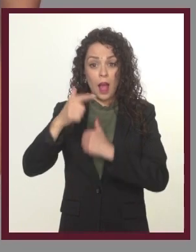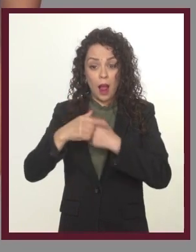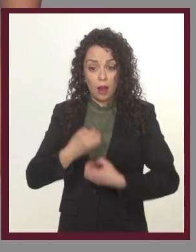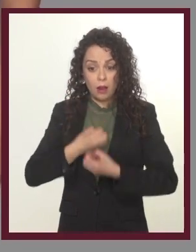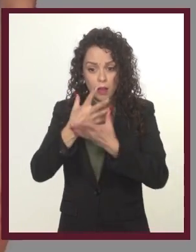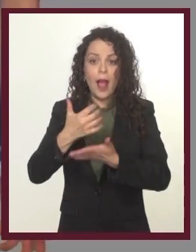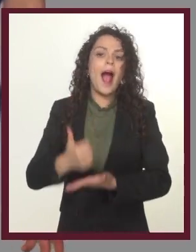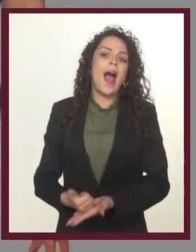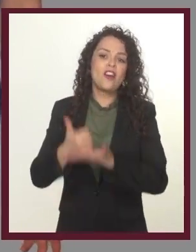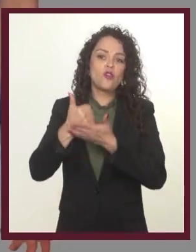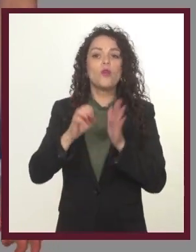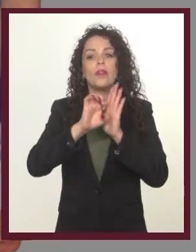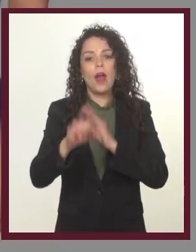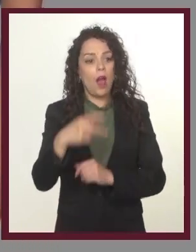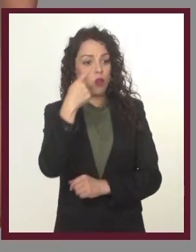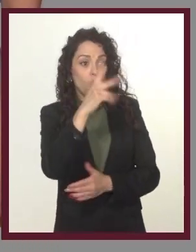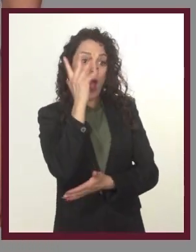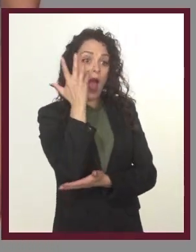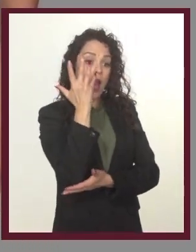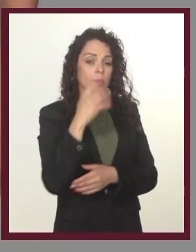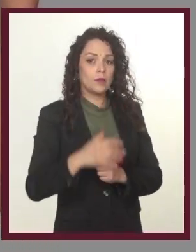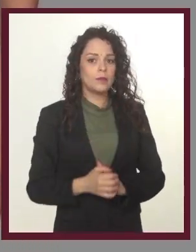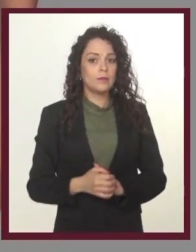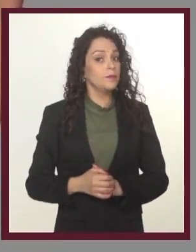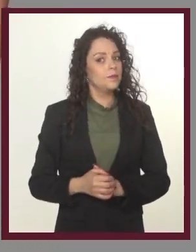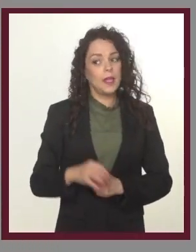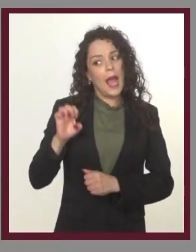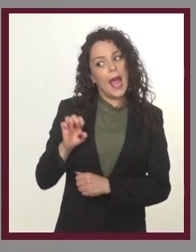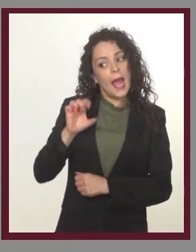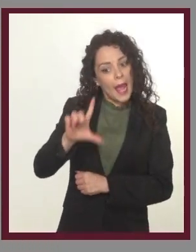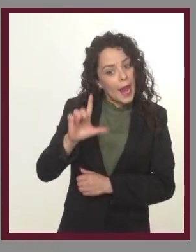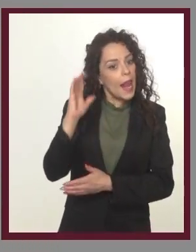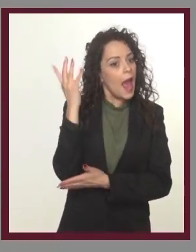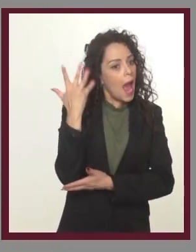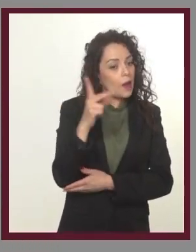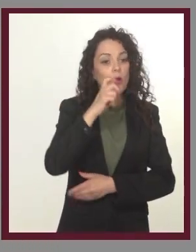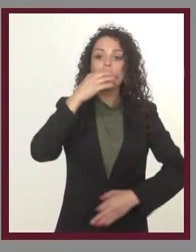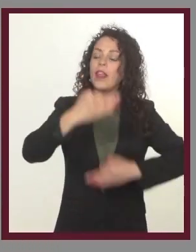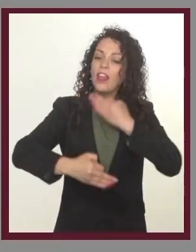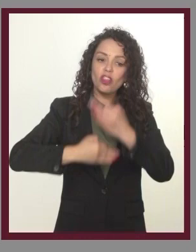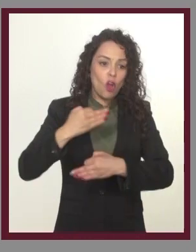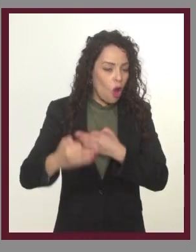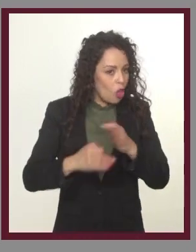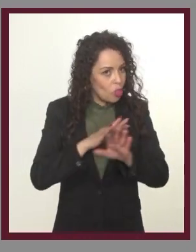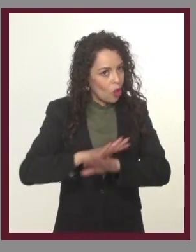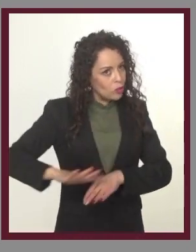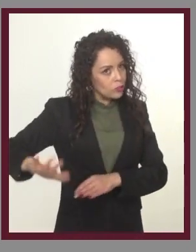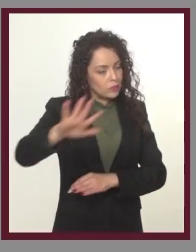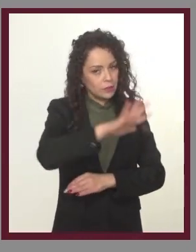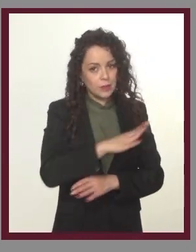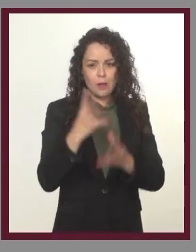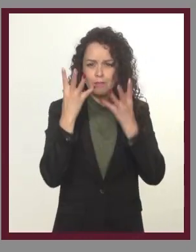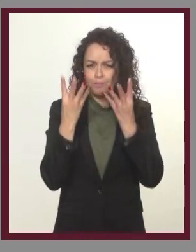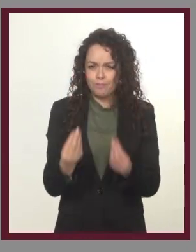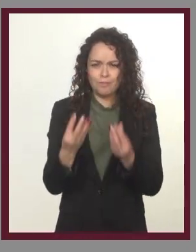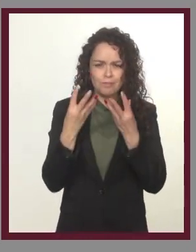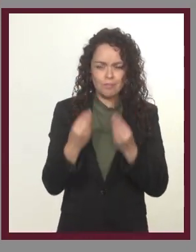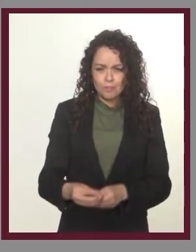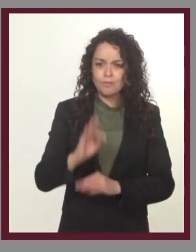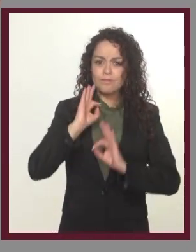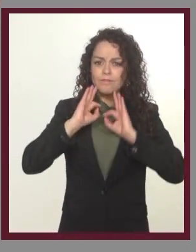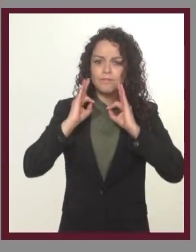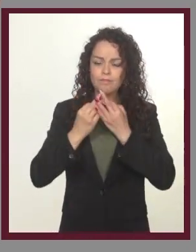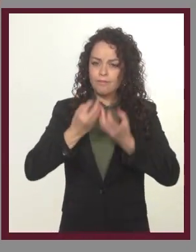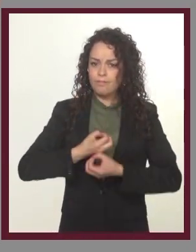algo. Como tu árbol, por ejemplo. No, el árbol, de todos. Y como tantas y